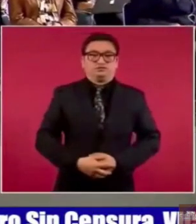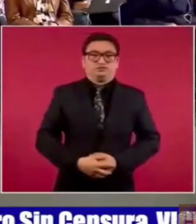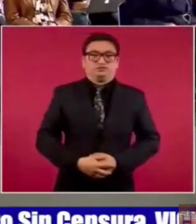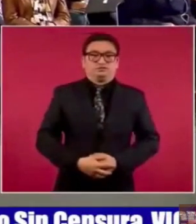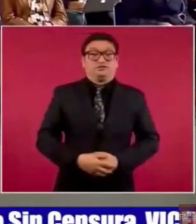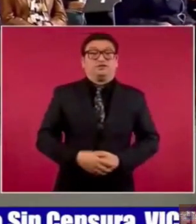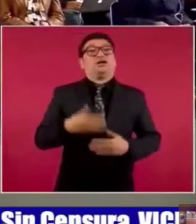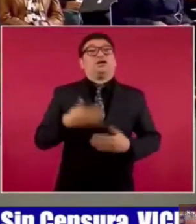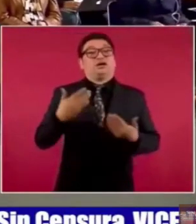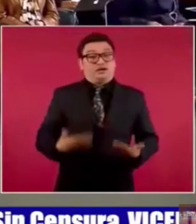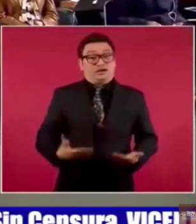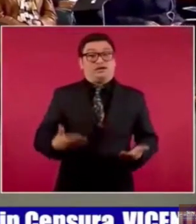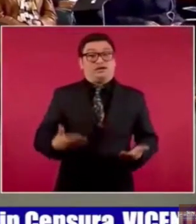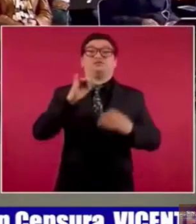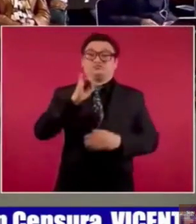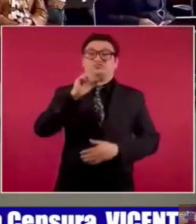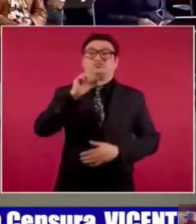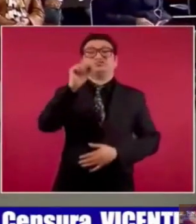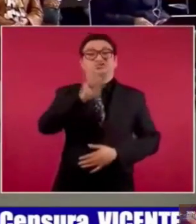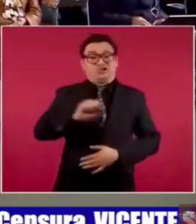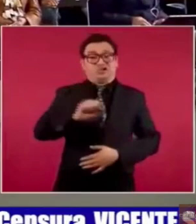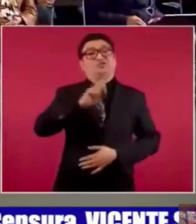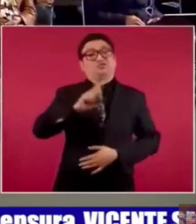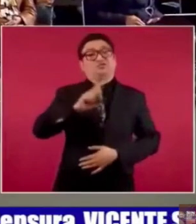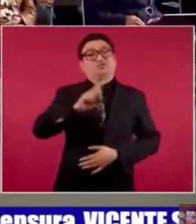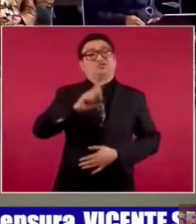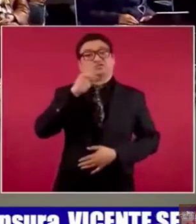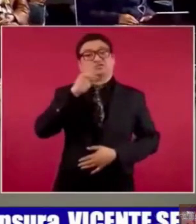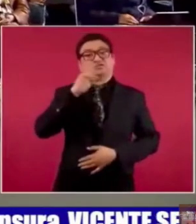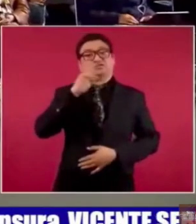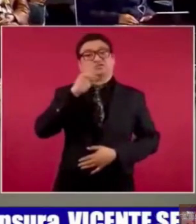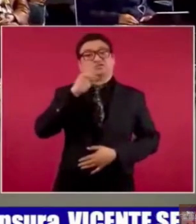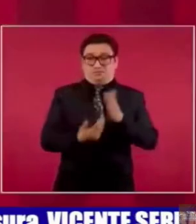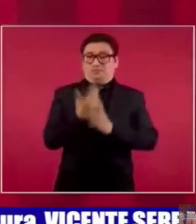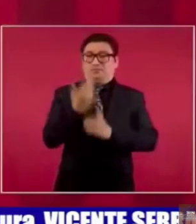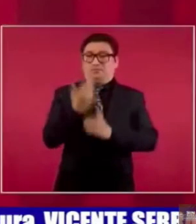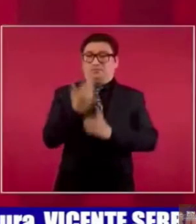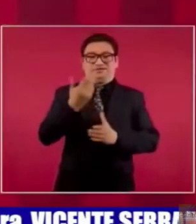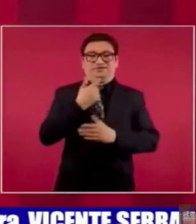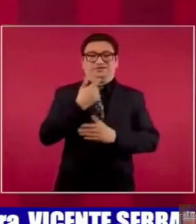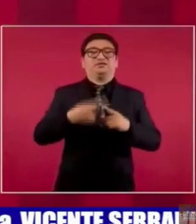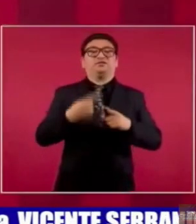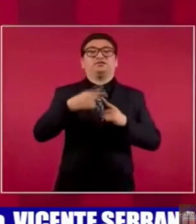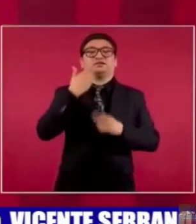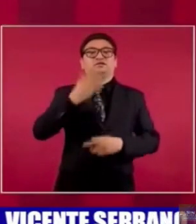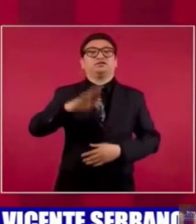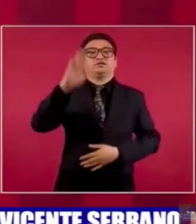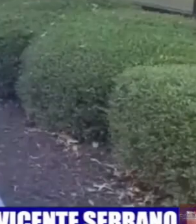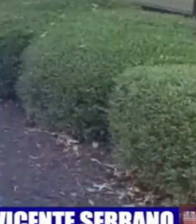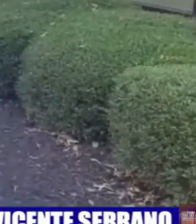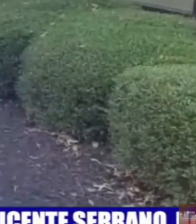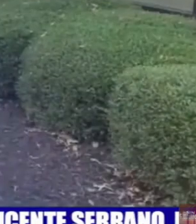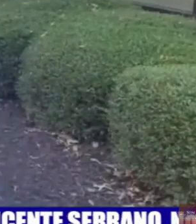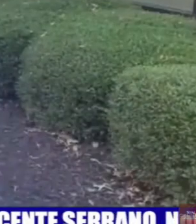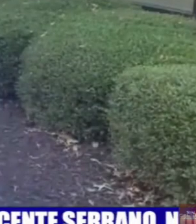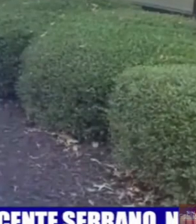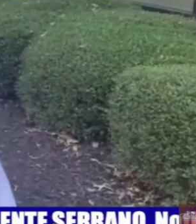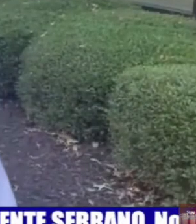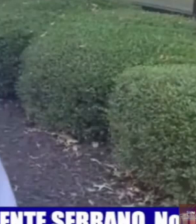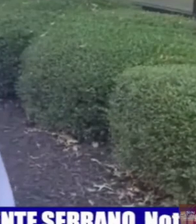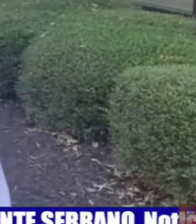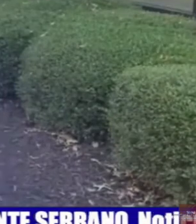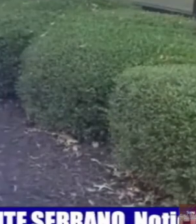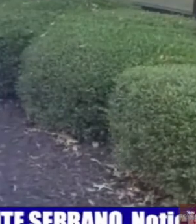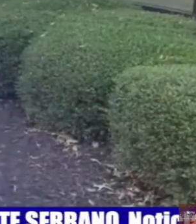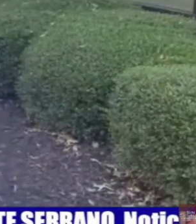Pues va a haber mañanera, sábados y domingos. A ver, que levanten la Oigan, mano. El sentido del humor